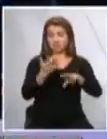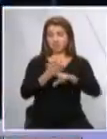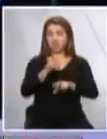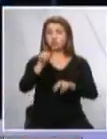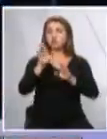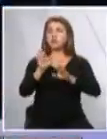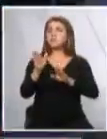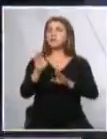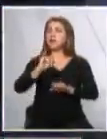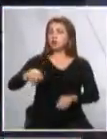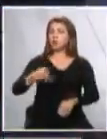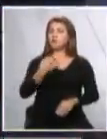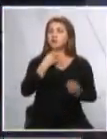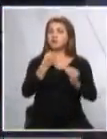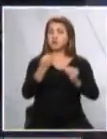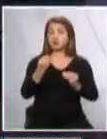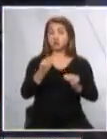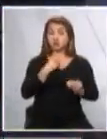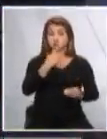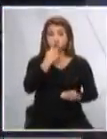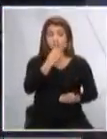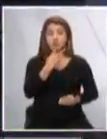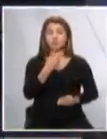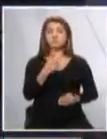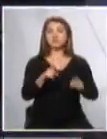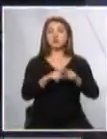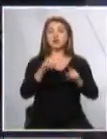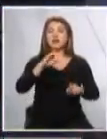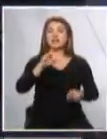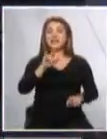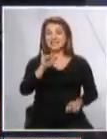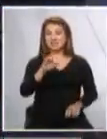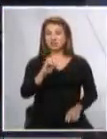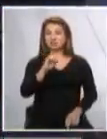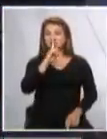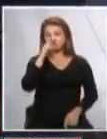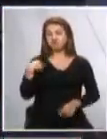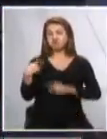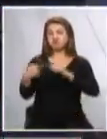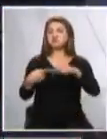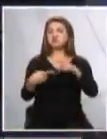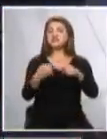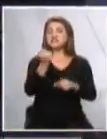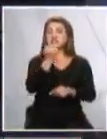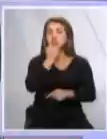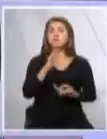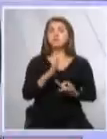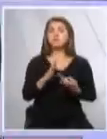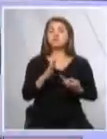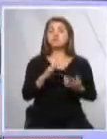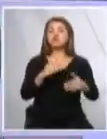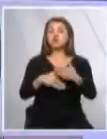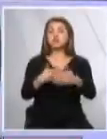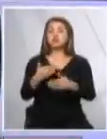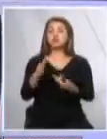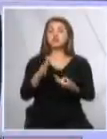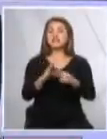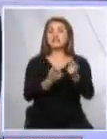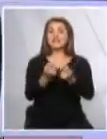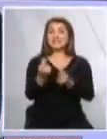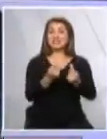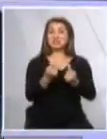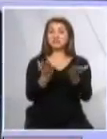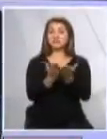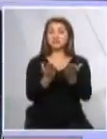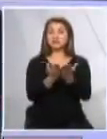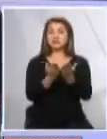jueves? Es que el clásico, yo tengo la impresión de que es el clásico error de los procesos de crisis. Los procesos de crisis están bien estudiados en la literatura de